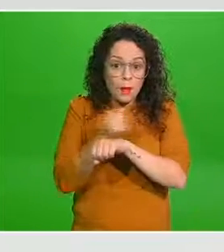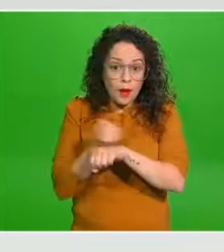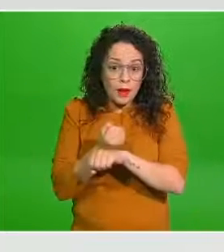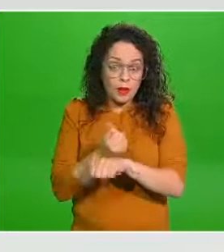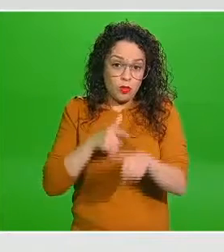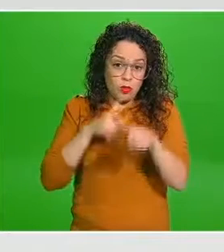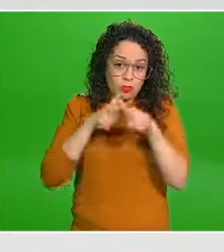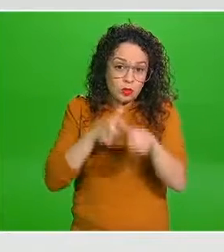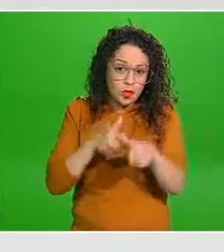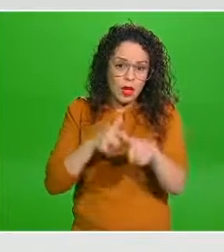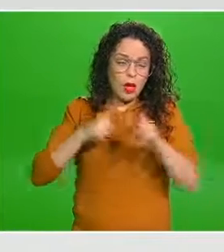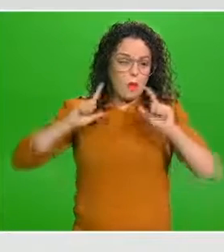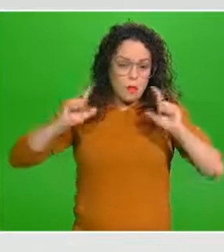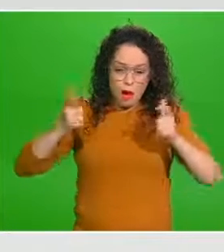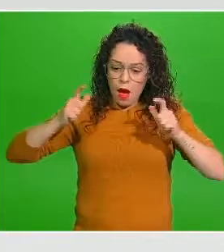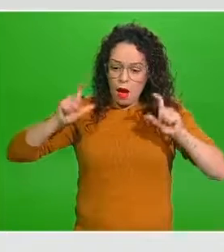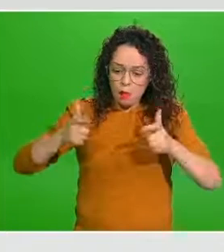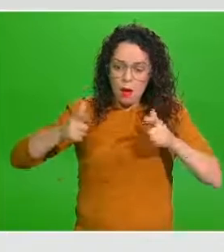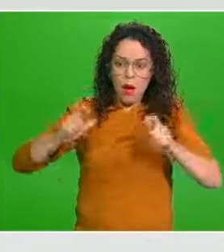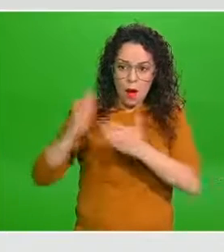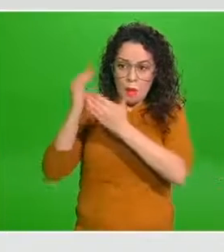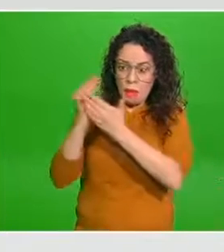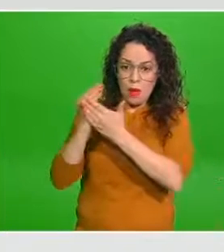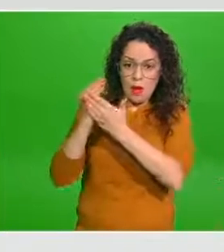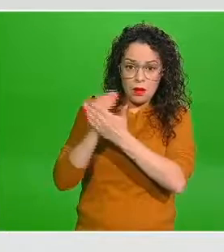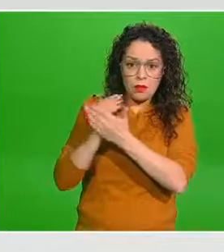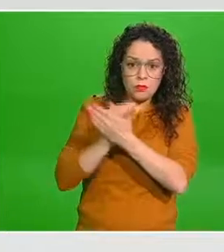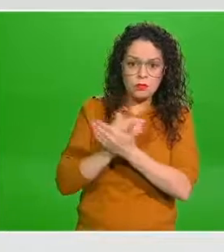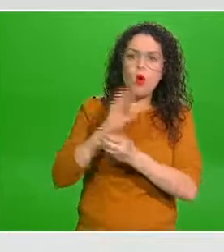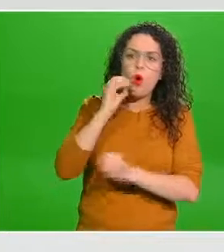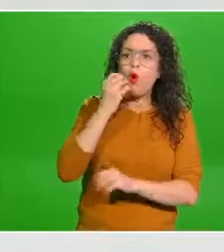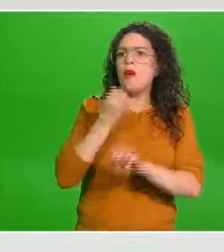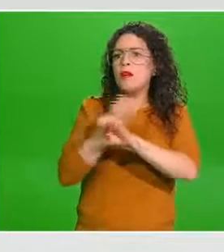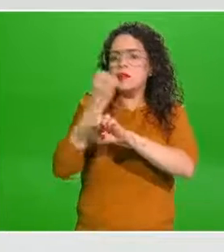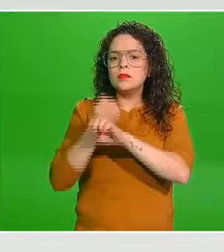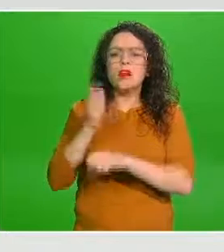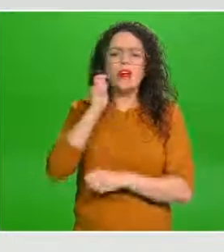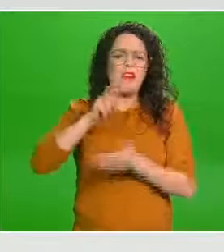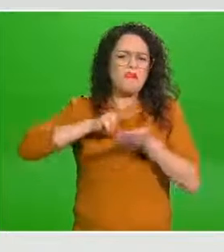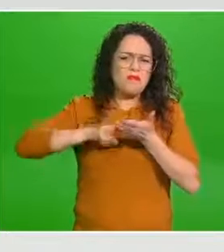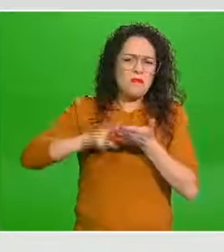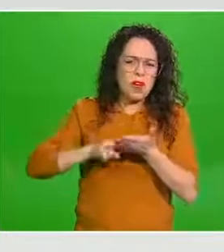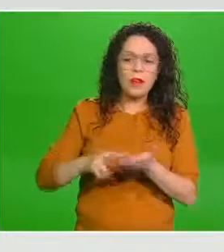su transmisión y tengamos más entidades en verde o ya no tengamos naranjas